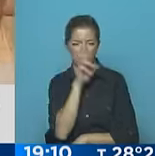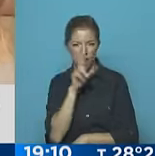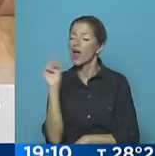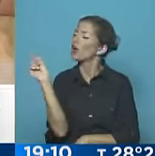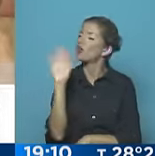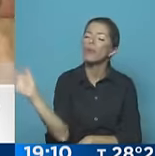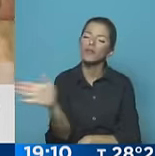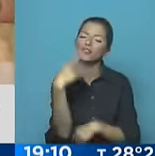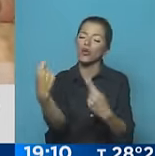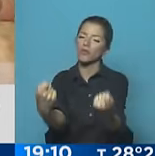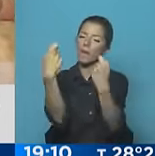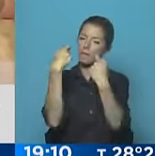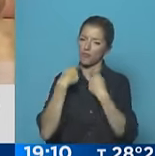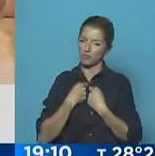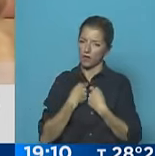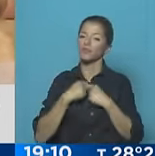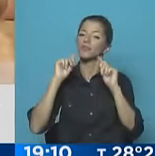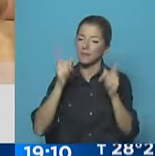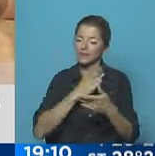de todos,